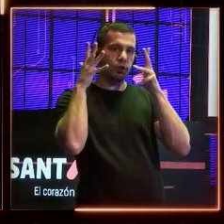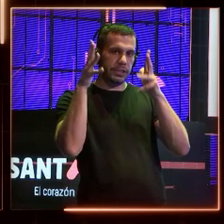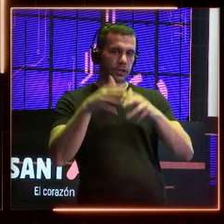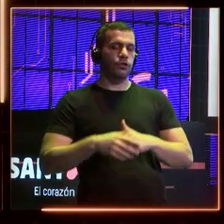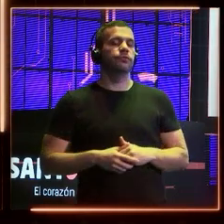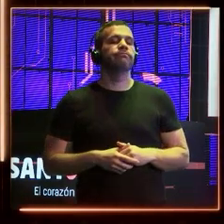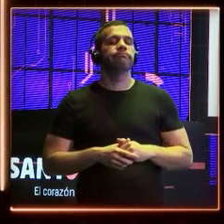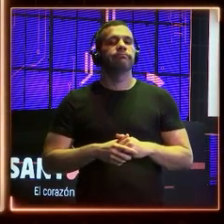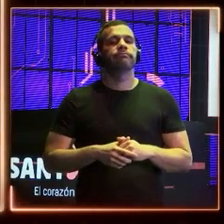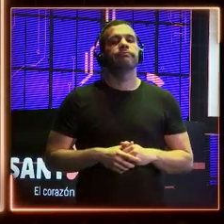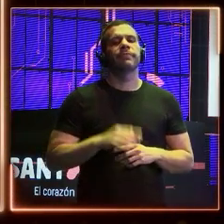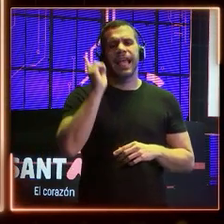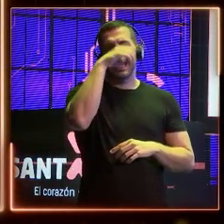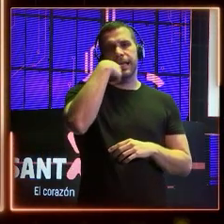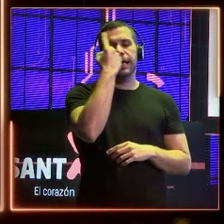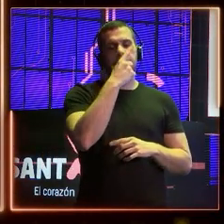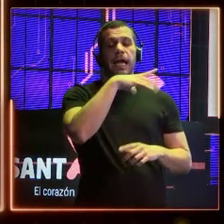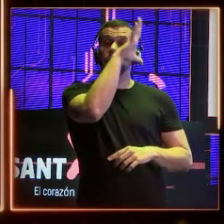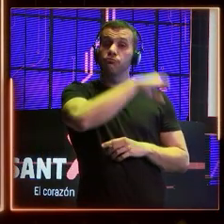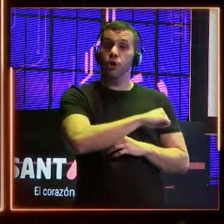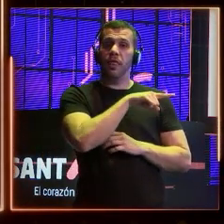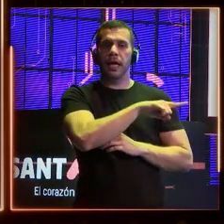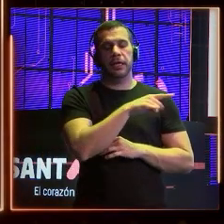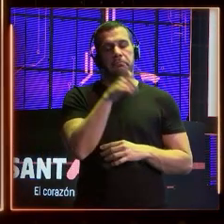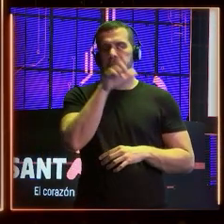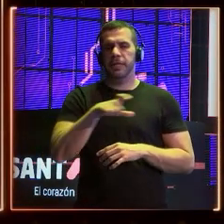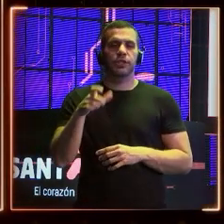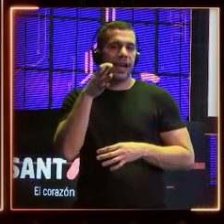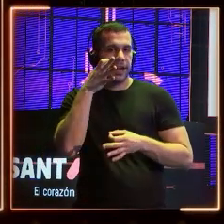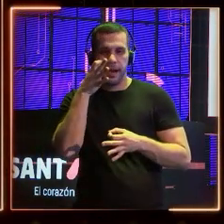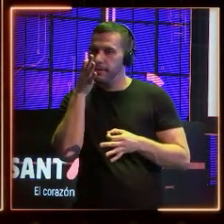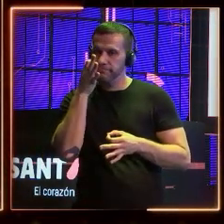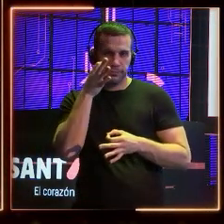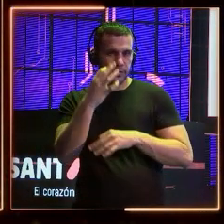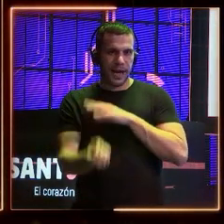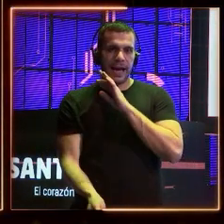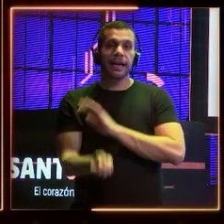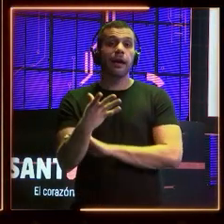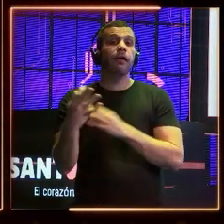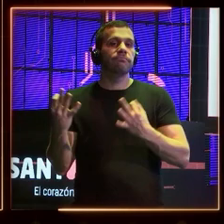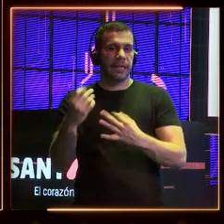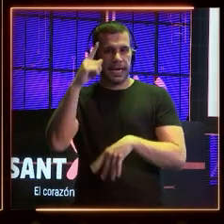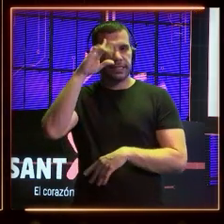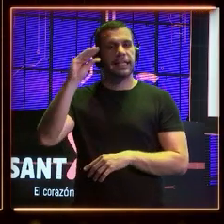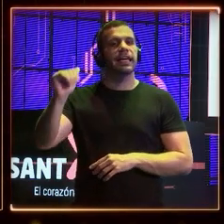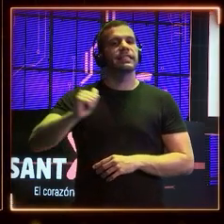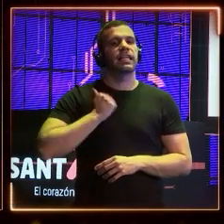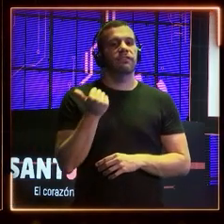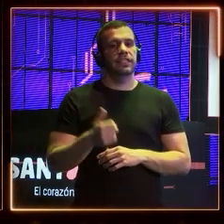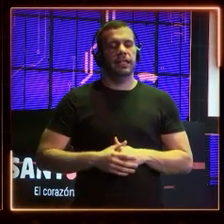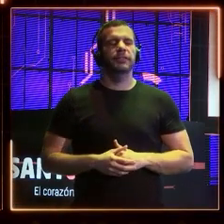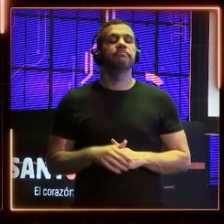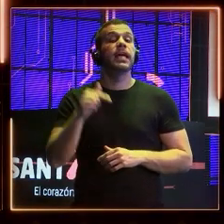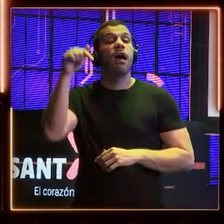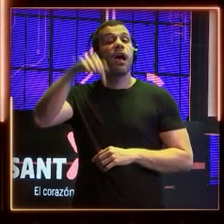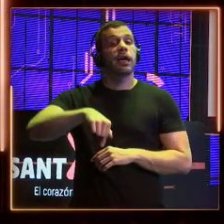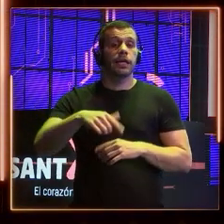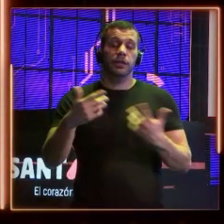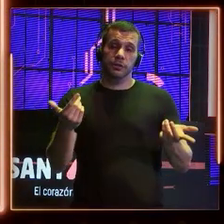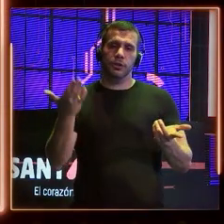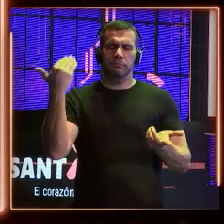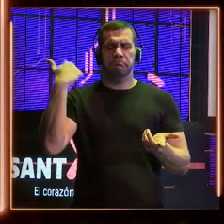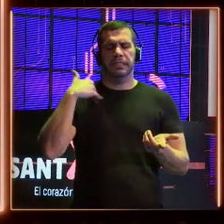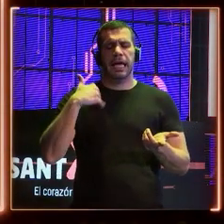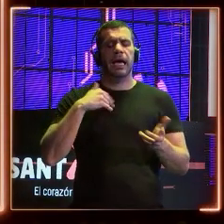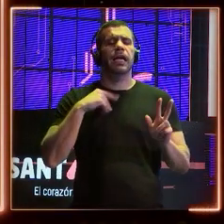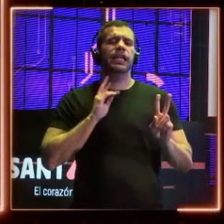esas caras que veis ahí son personas que no existen son personas generadas de nuevo por la Inteligencia artificial y esto obviamente como Se comentaba en la